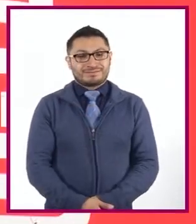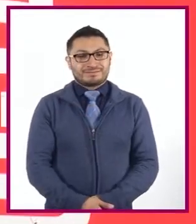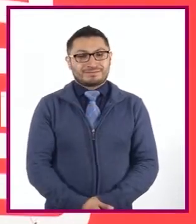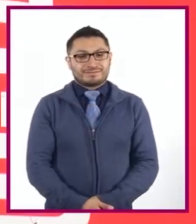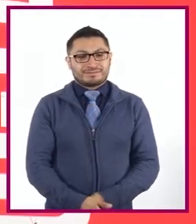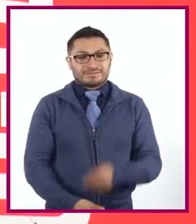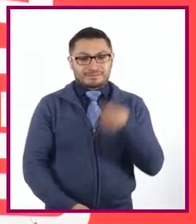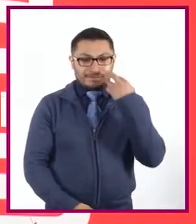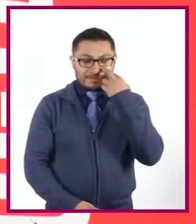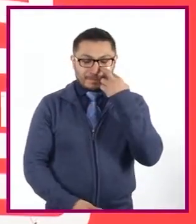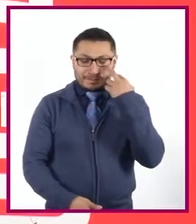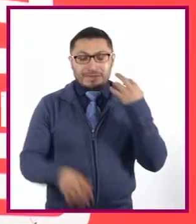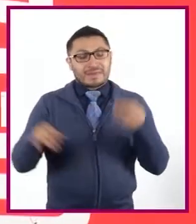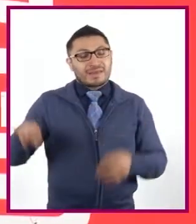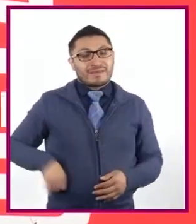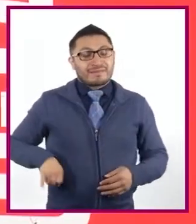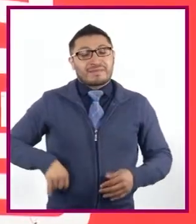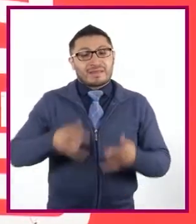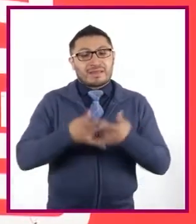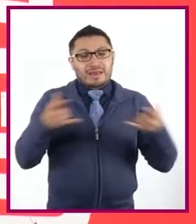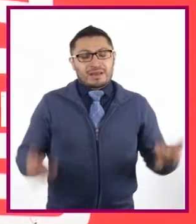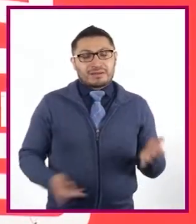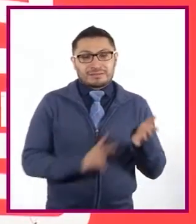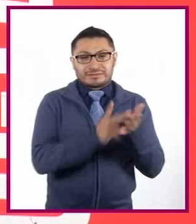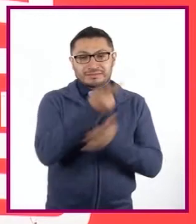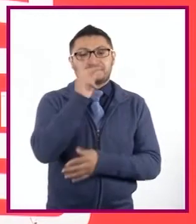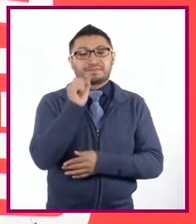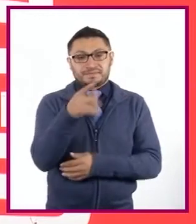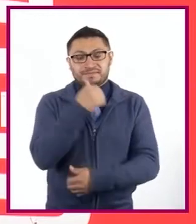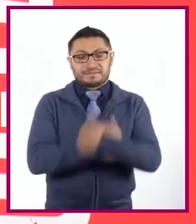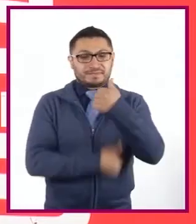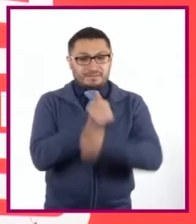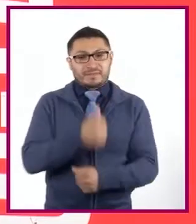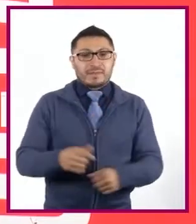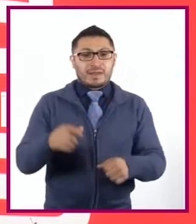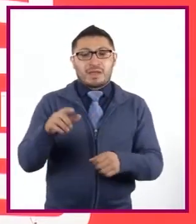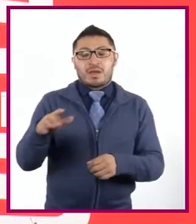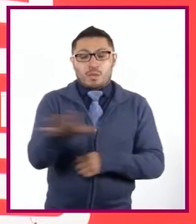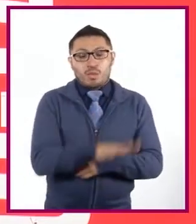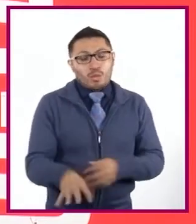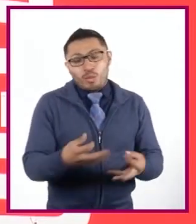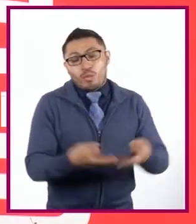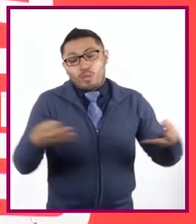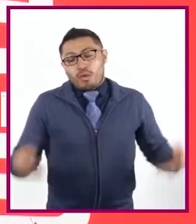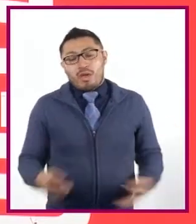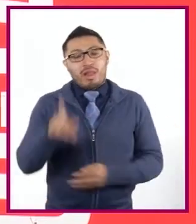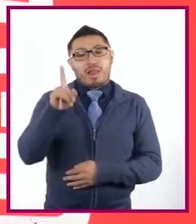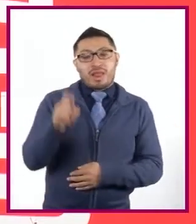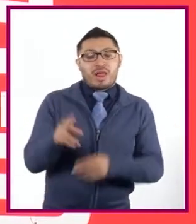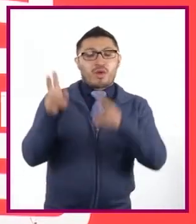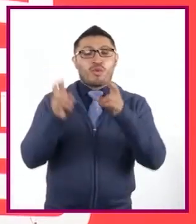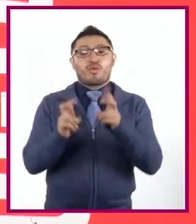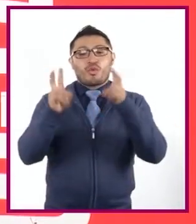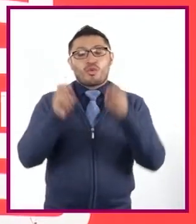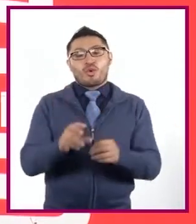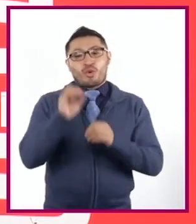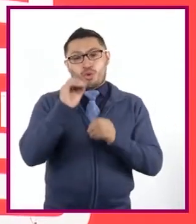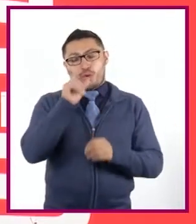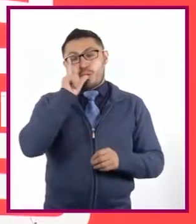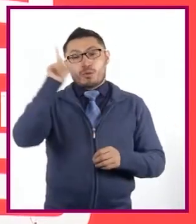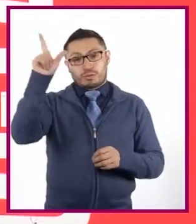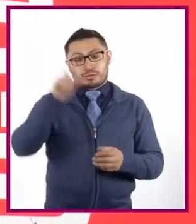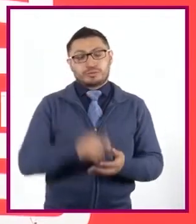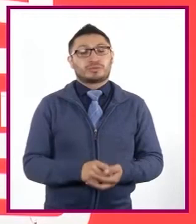¡Qué cuento tan interesante! Las plantas también compiten, ya sea por territorio, agua, nutrientes e incluso por la